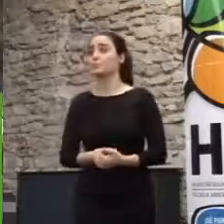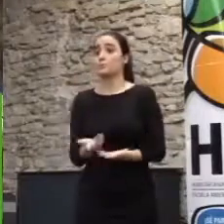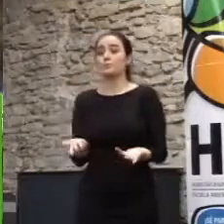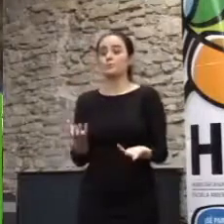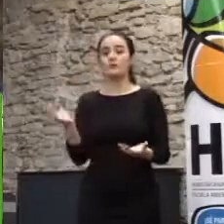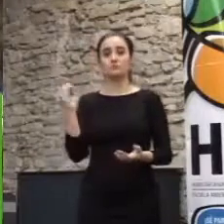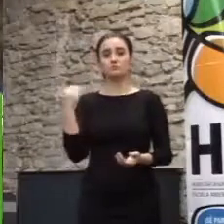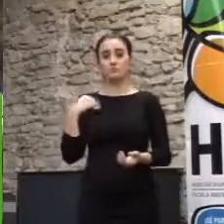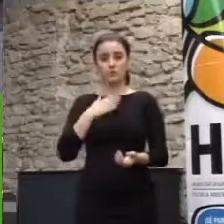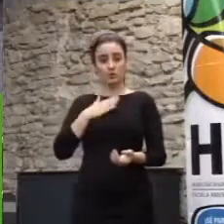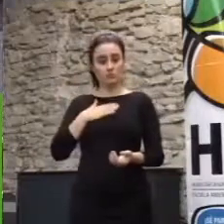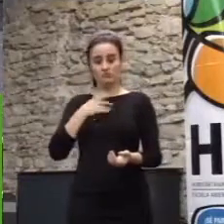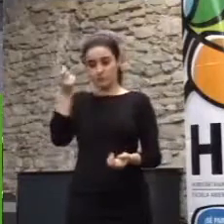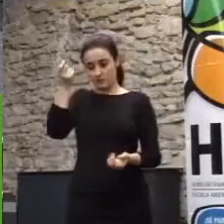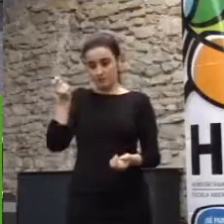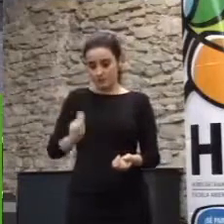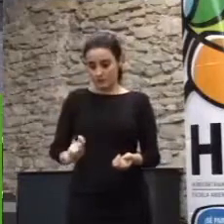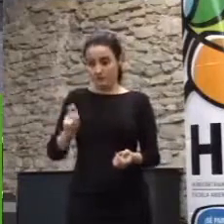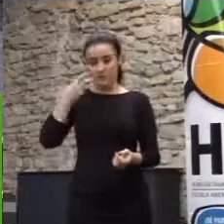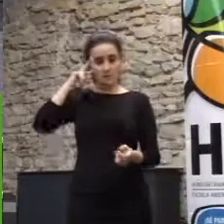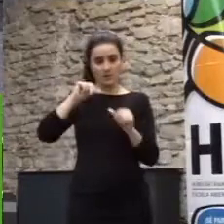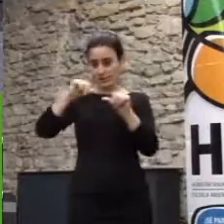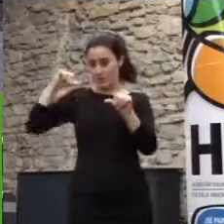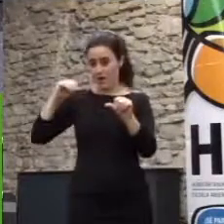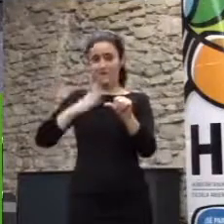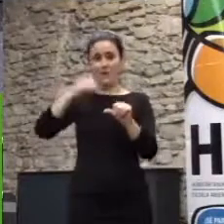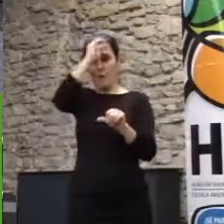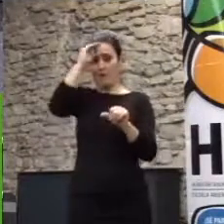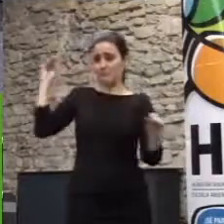O alguien que tenga los mismos años de carrera que yo, pero piense completamente opuesto. Bueno, pero yo buscaré.